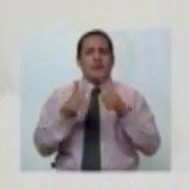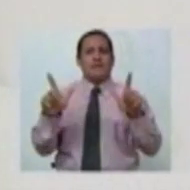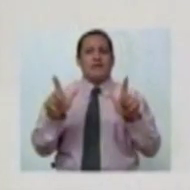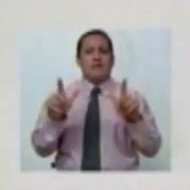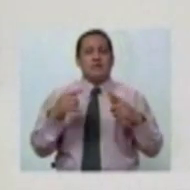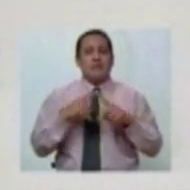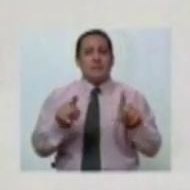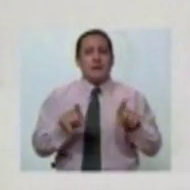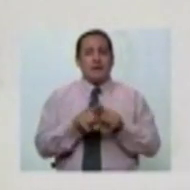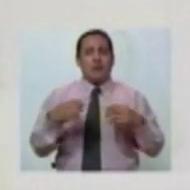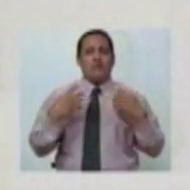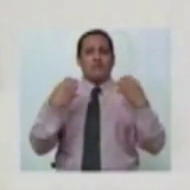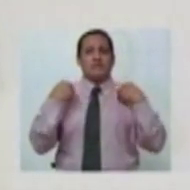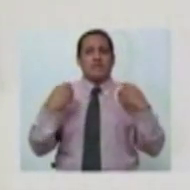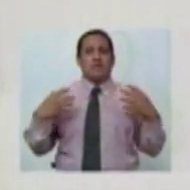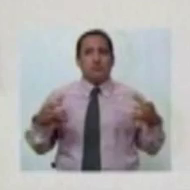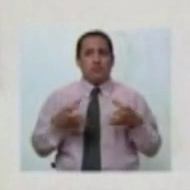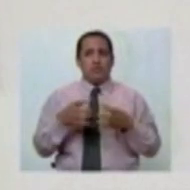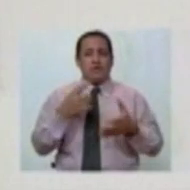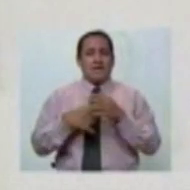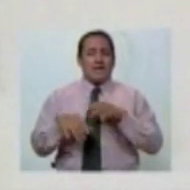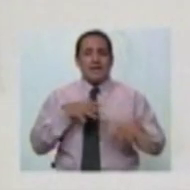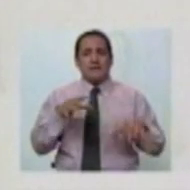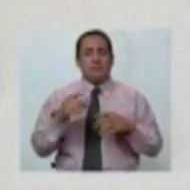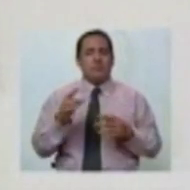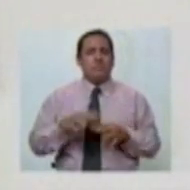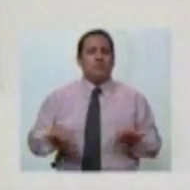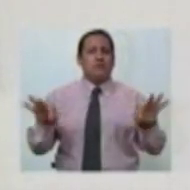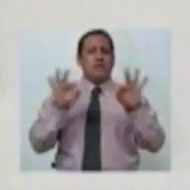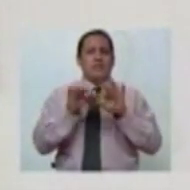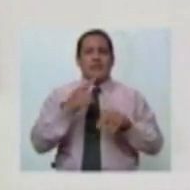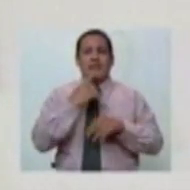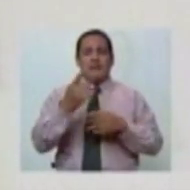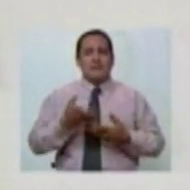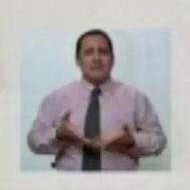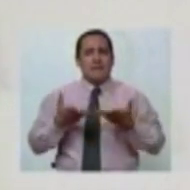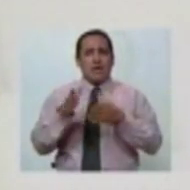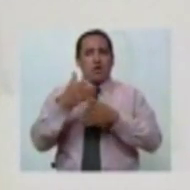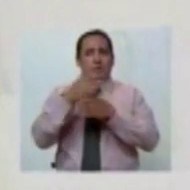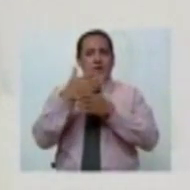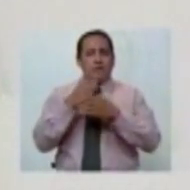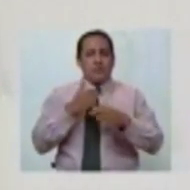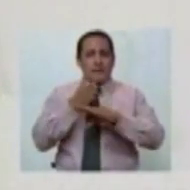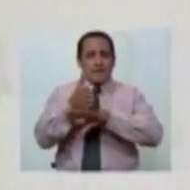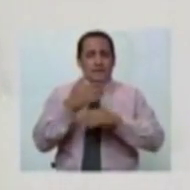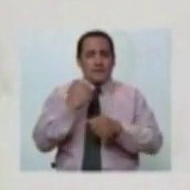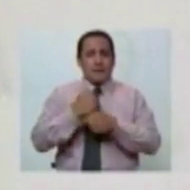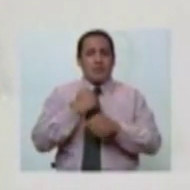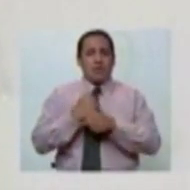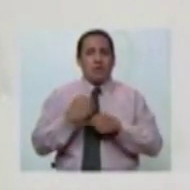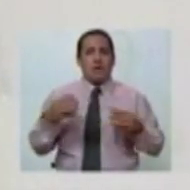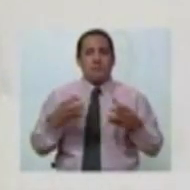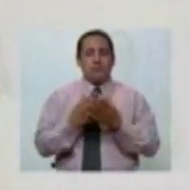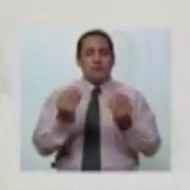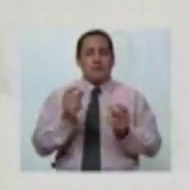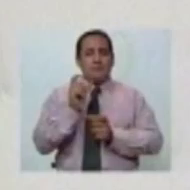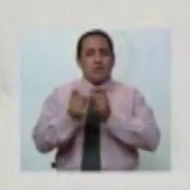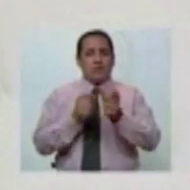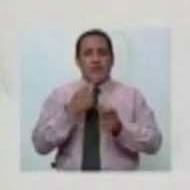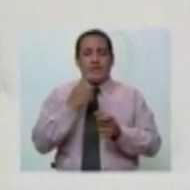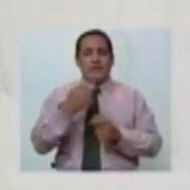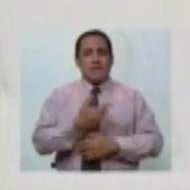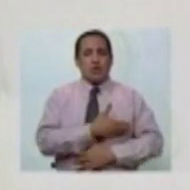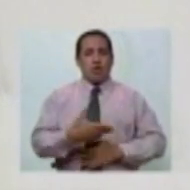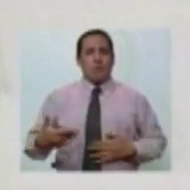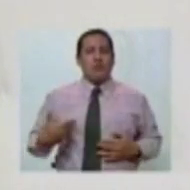sindical. En la oficina, nosotros lo que hacemos fundamentalmente es brindar cooperación y asistencia técnica a nuestros mandantes, que es